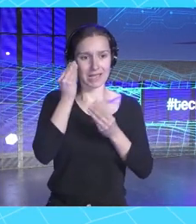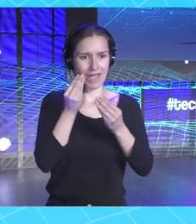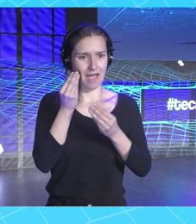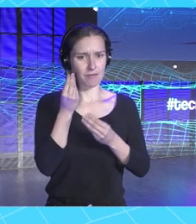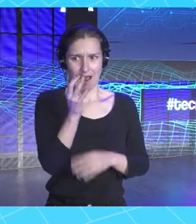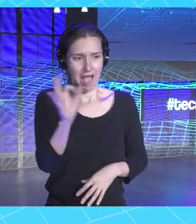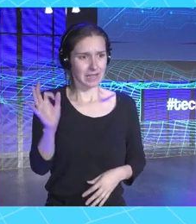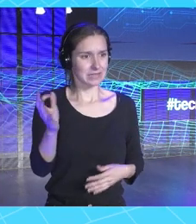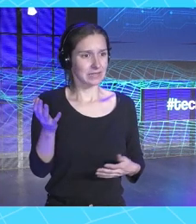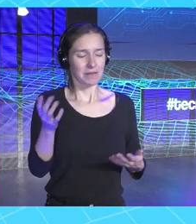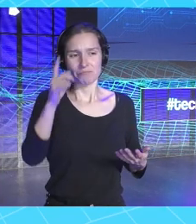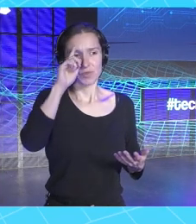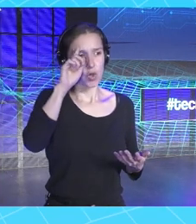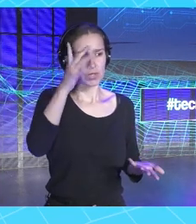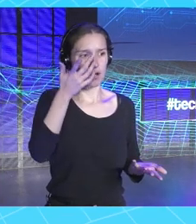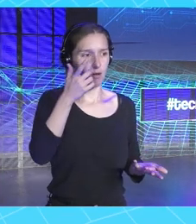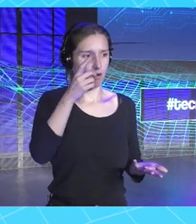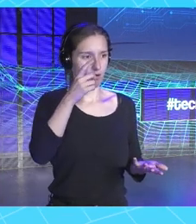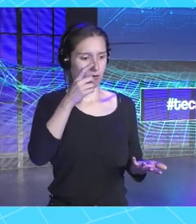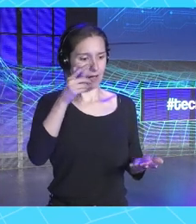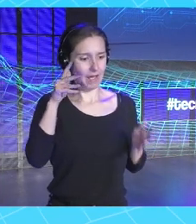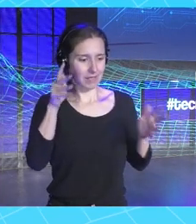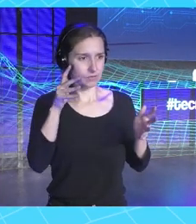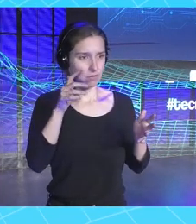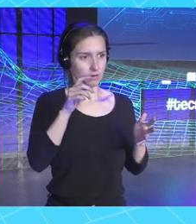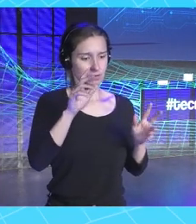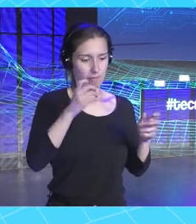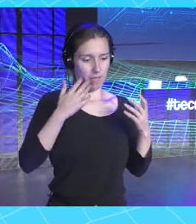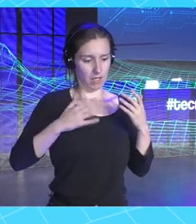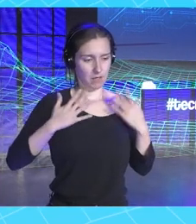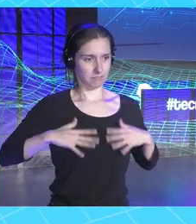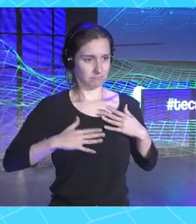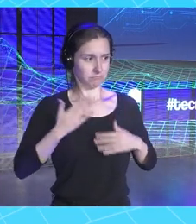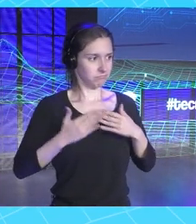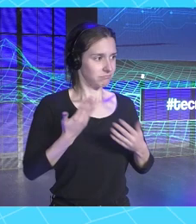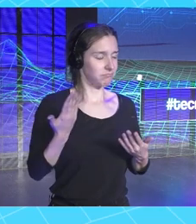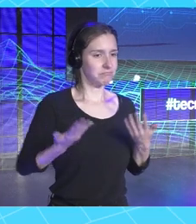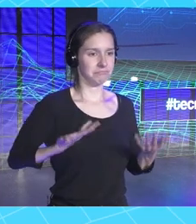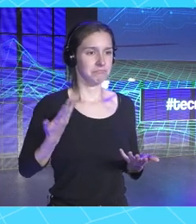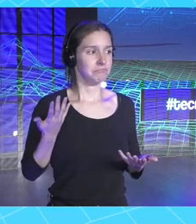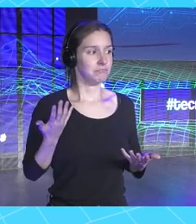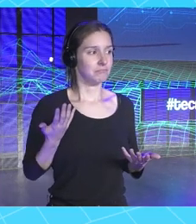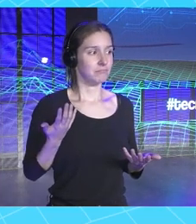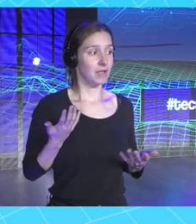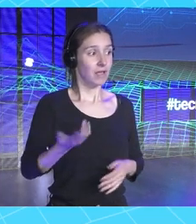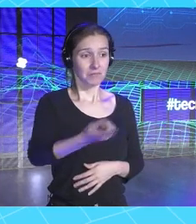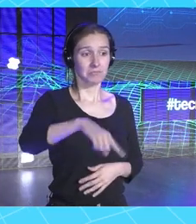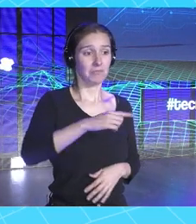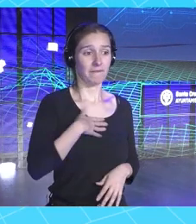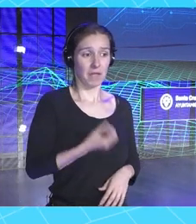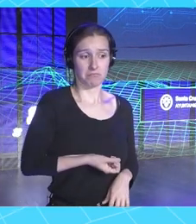sé no sé no sé muy bien personal Shopper o personal Shopper también está ahí metido Pero bueno en lo que vosotros